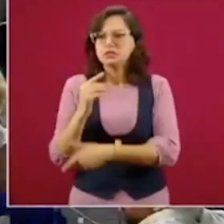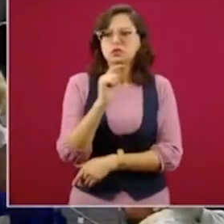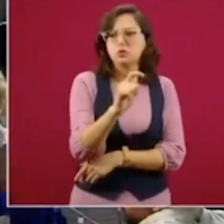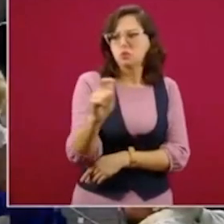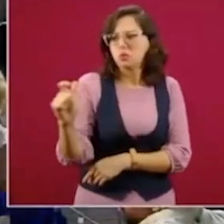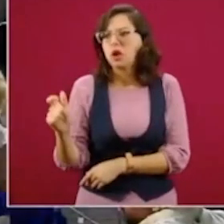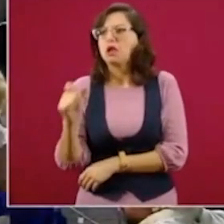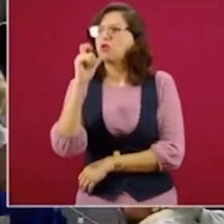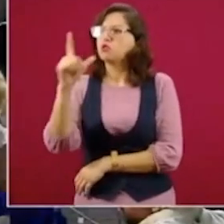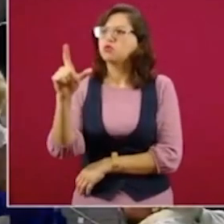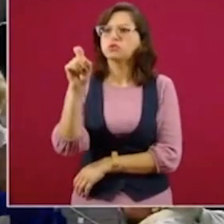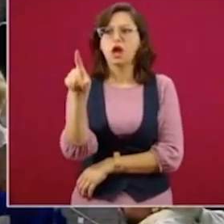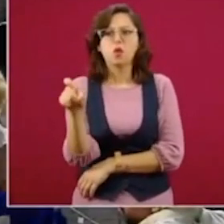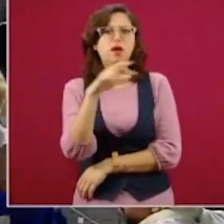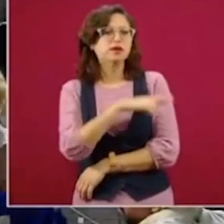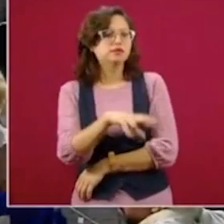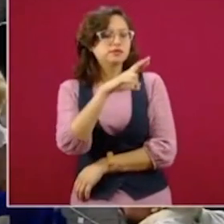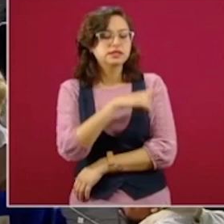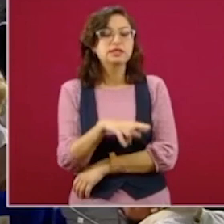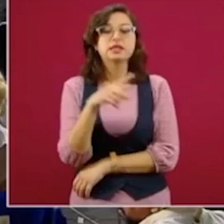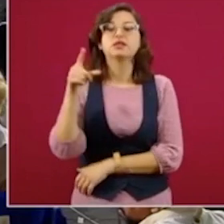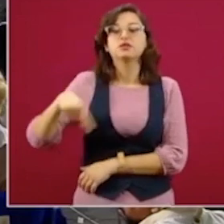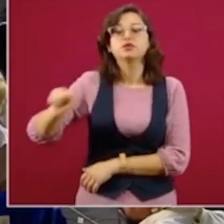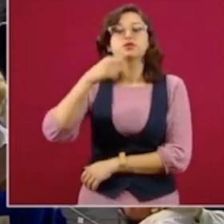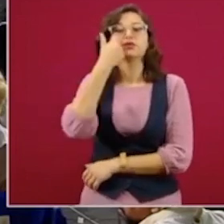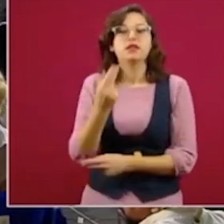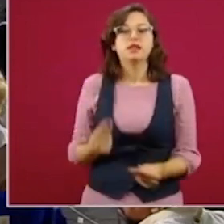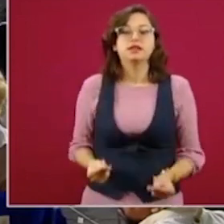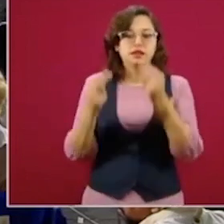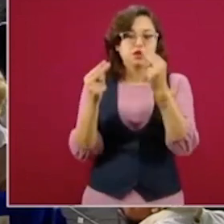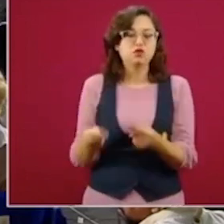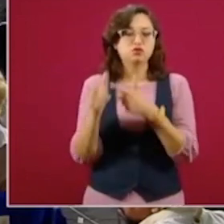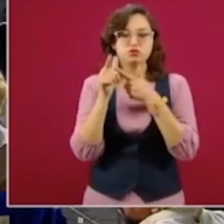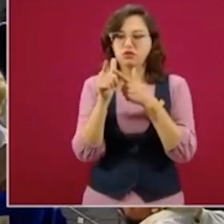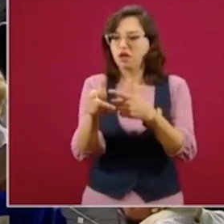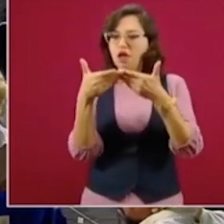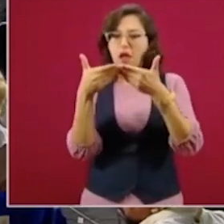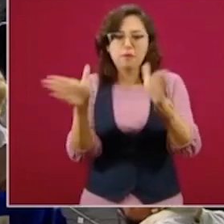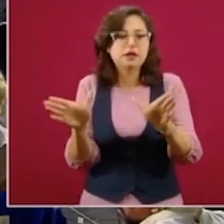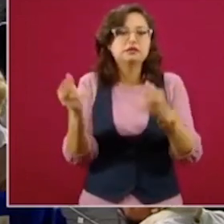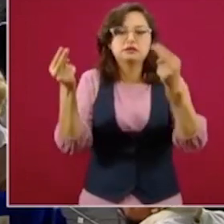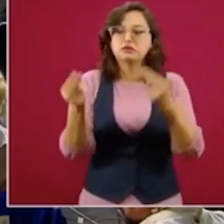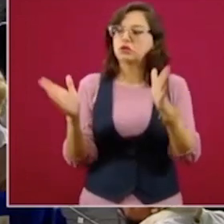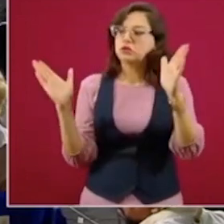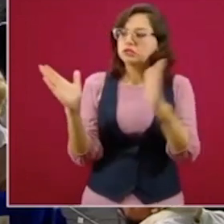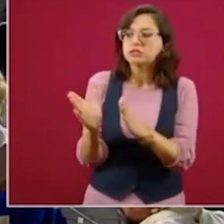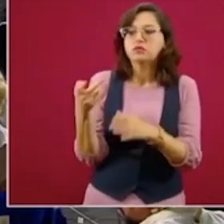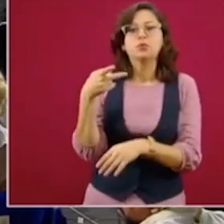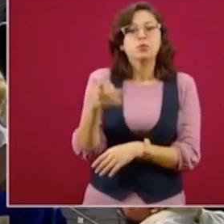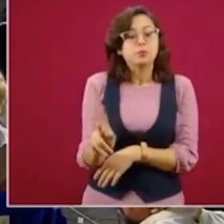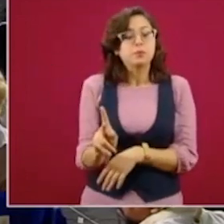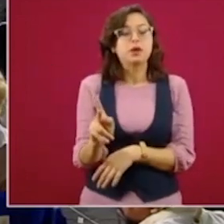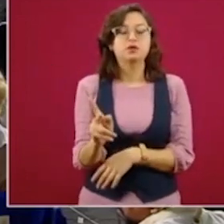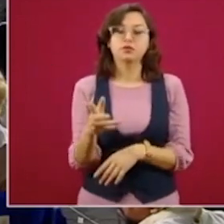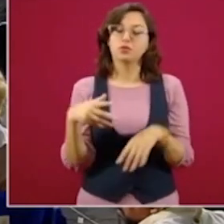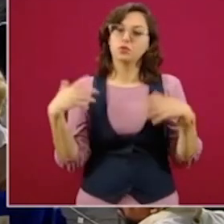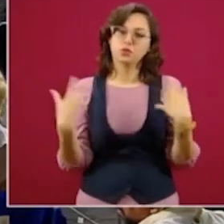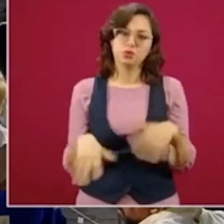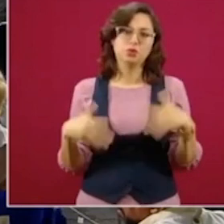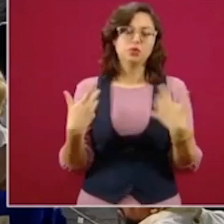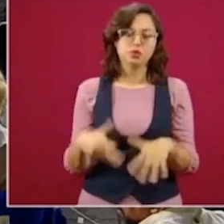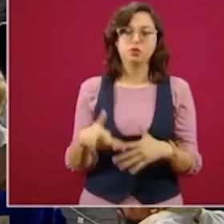la luz agua renta porque quieren mantener sus negocios abiertos sus pequeños negocios pero con que son de grandes